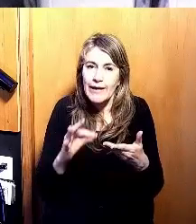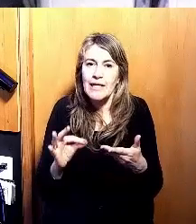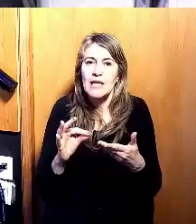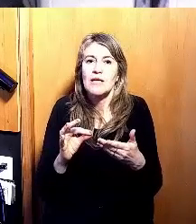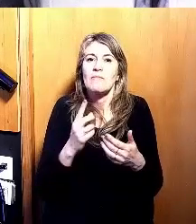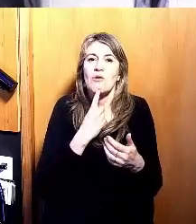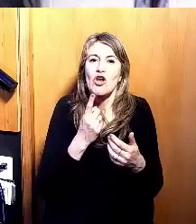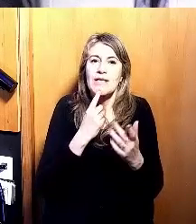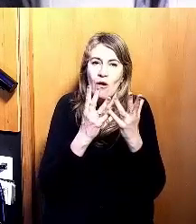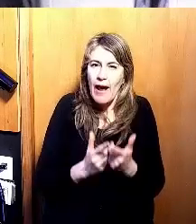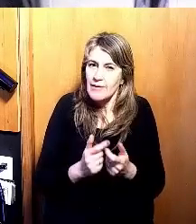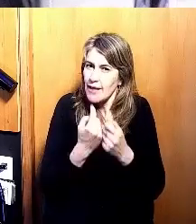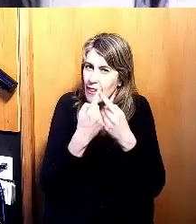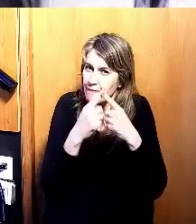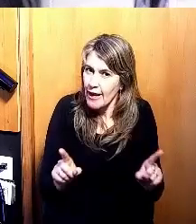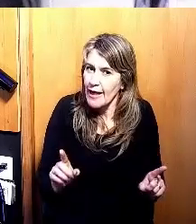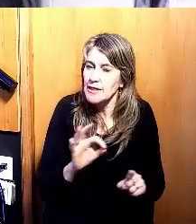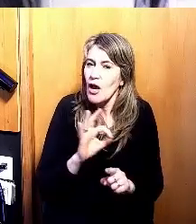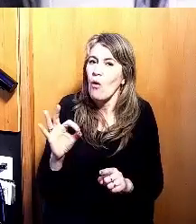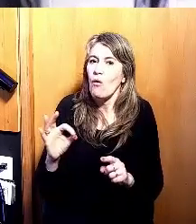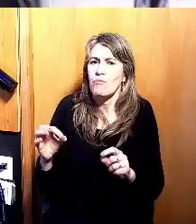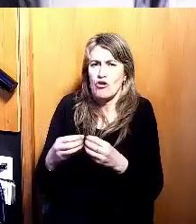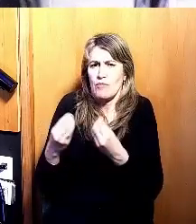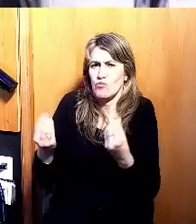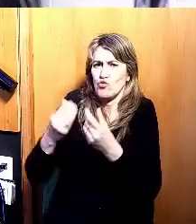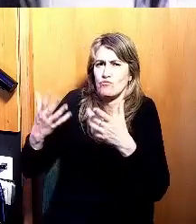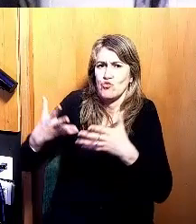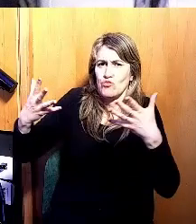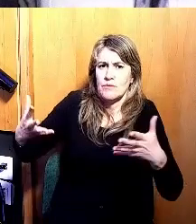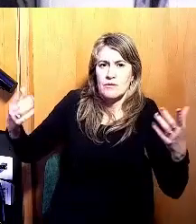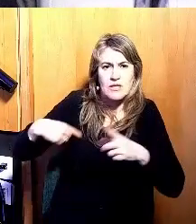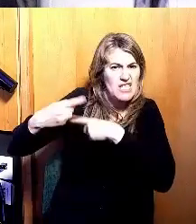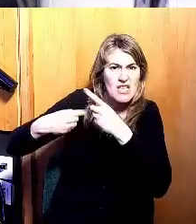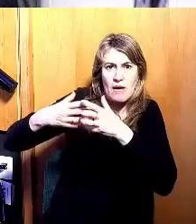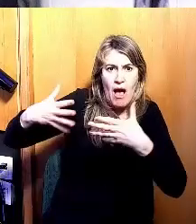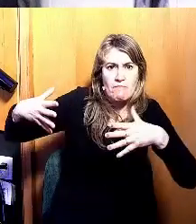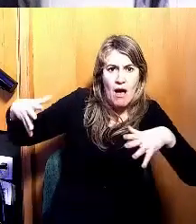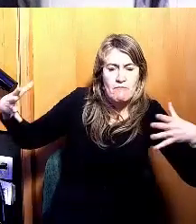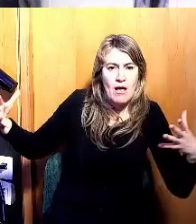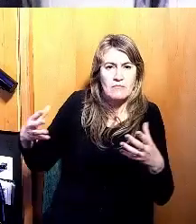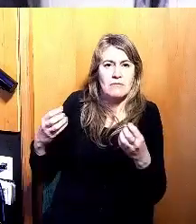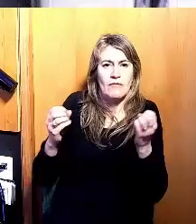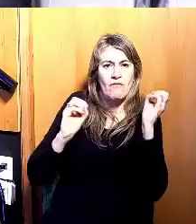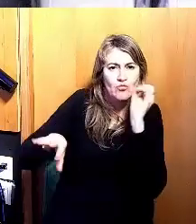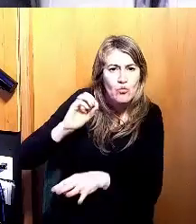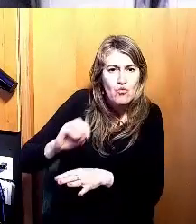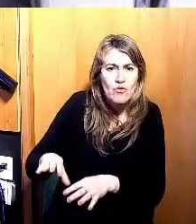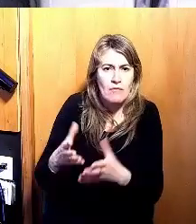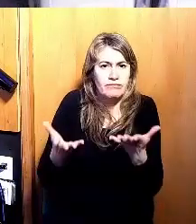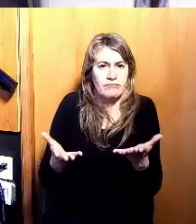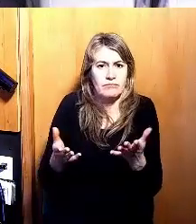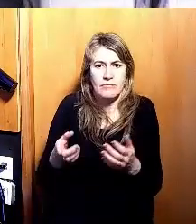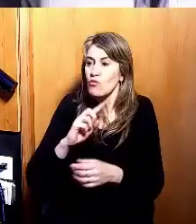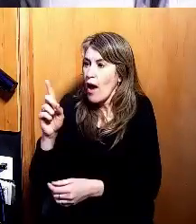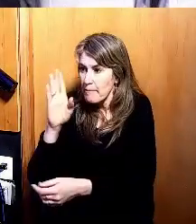cambiar y en realidad tendría que recoger cada vez menos? Esas son cosas que nos ofrecen los datos que si